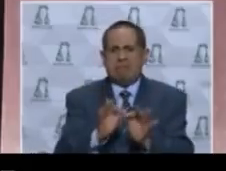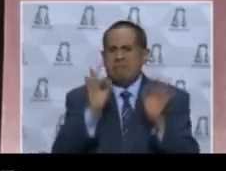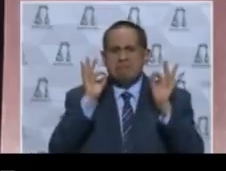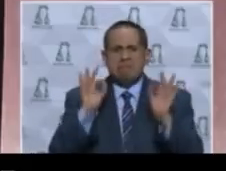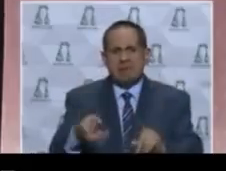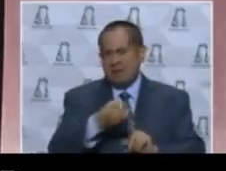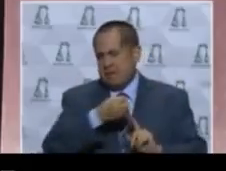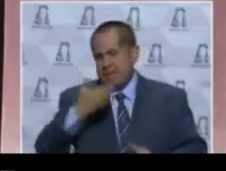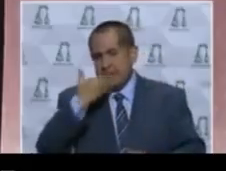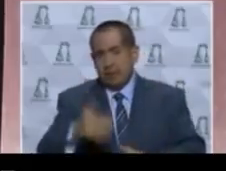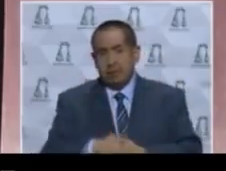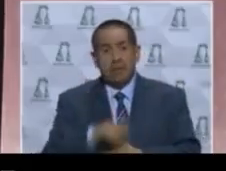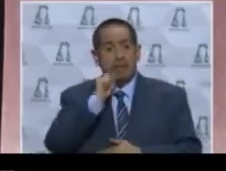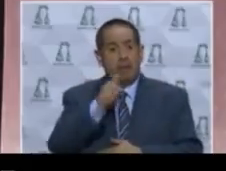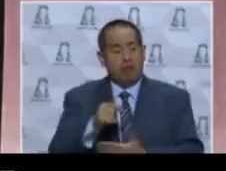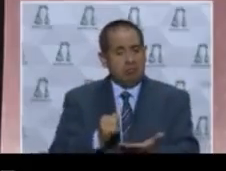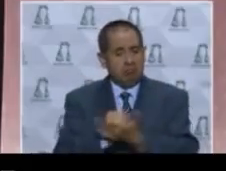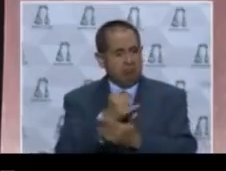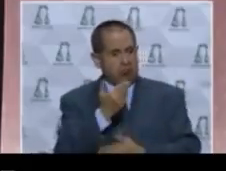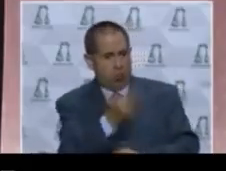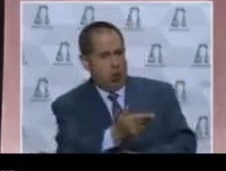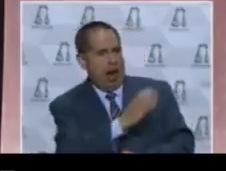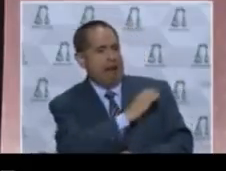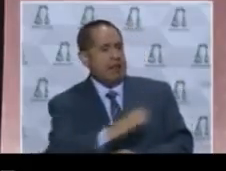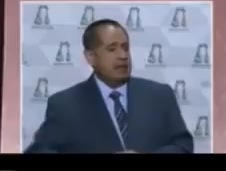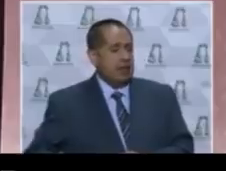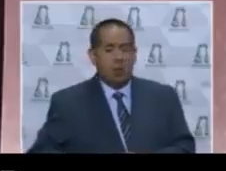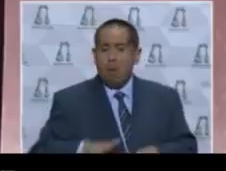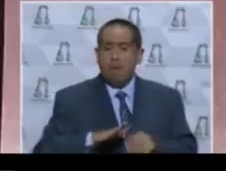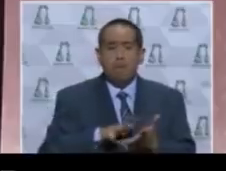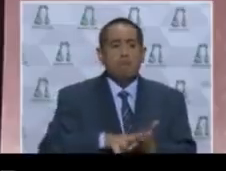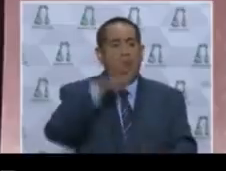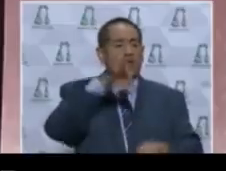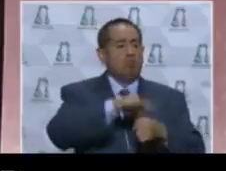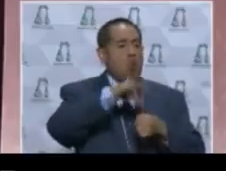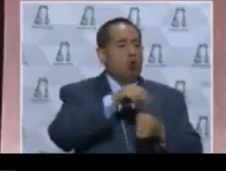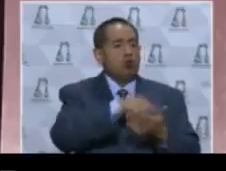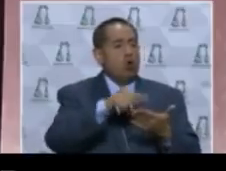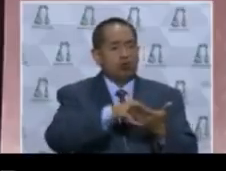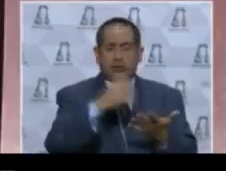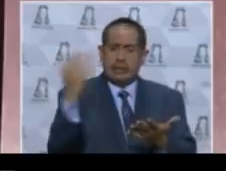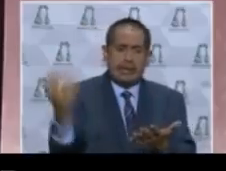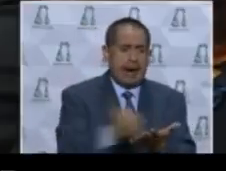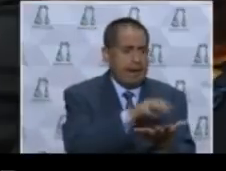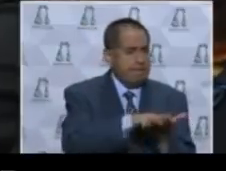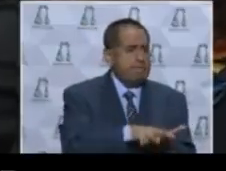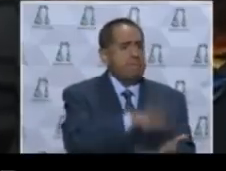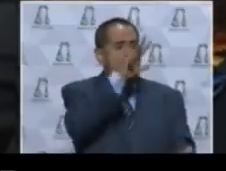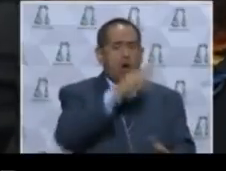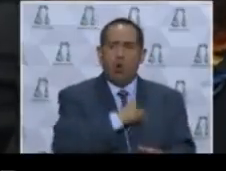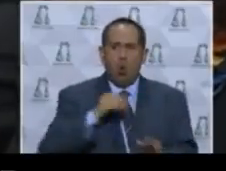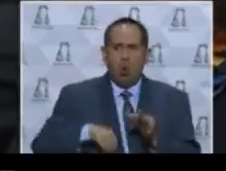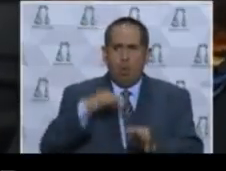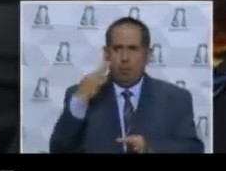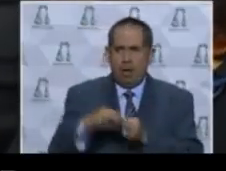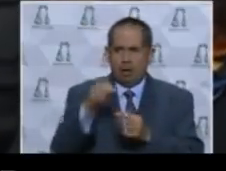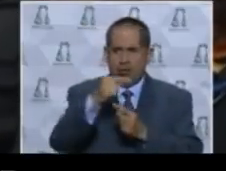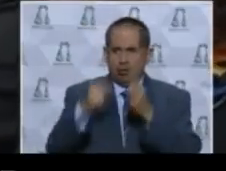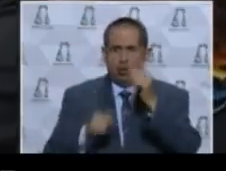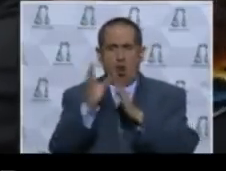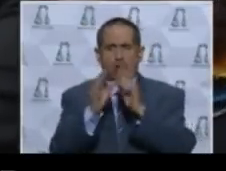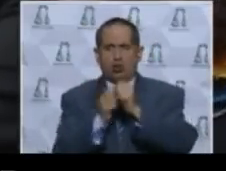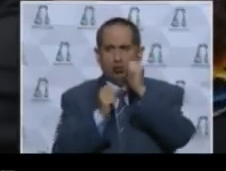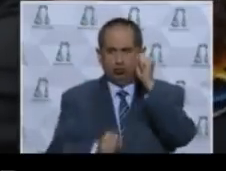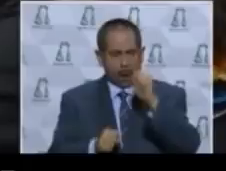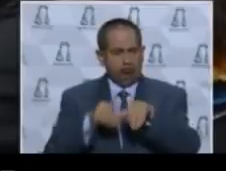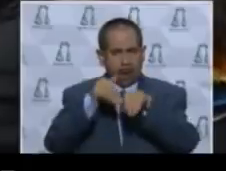determinó que usted es el candidato que obtuvo el mayor número de votos cumpliendo con los requisitos constitucionales